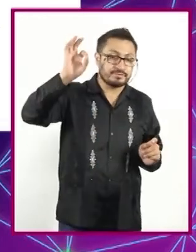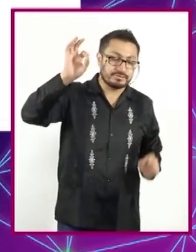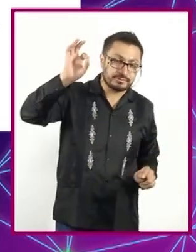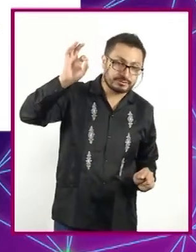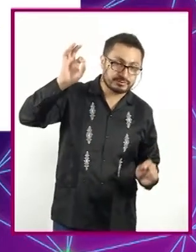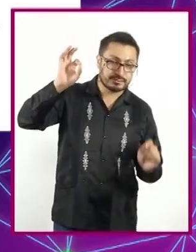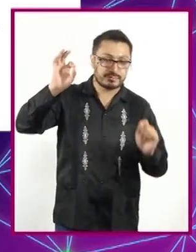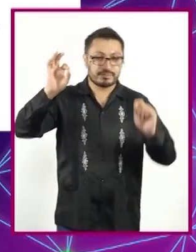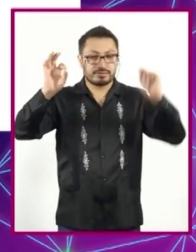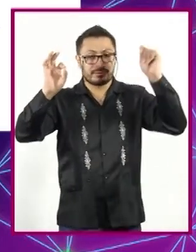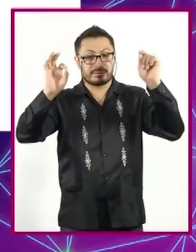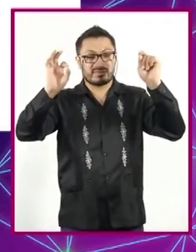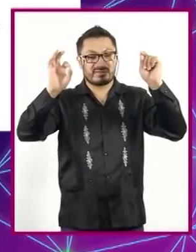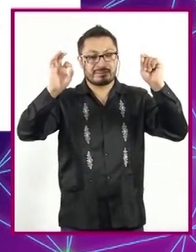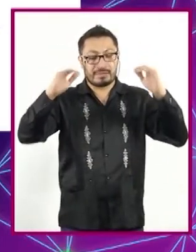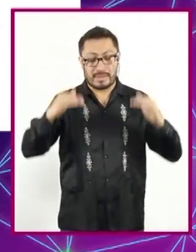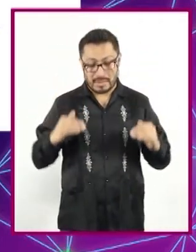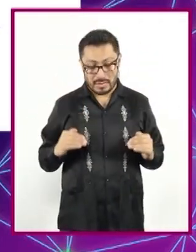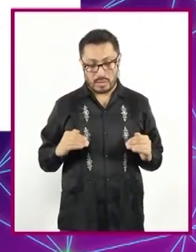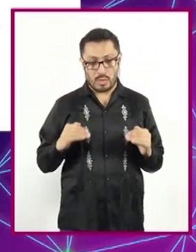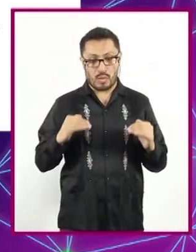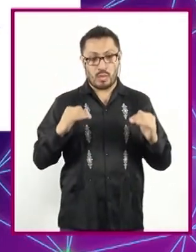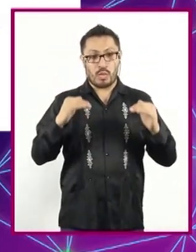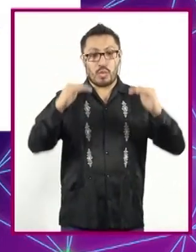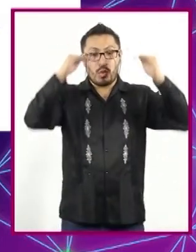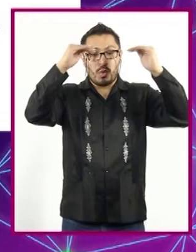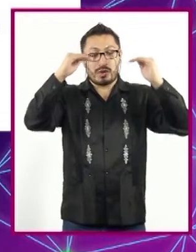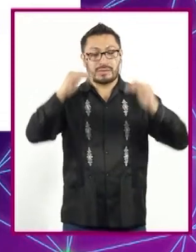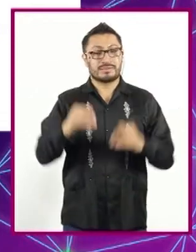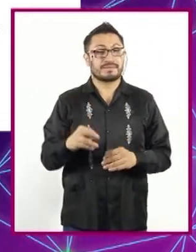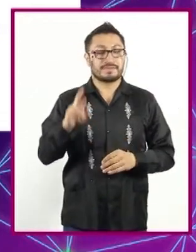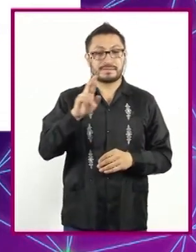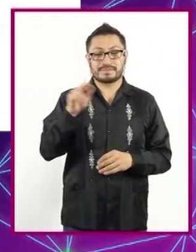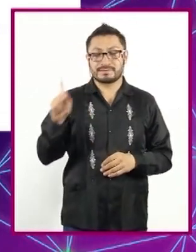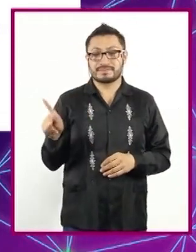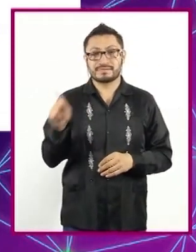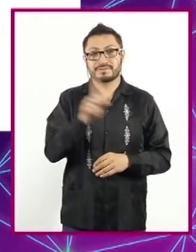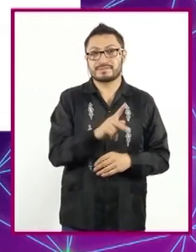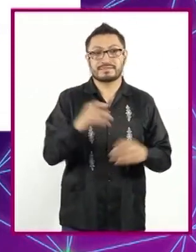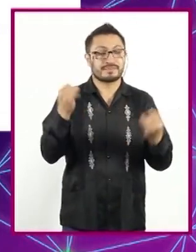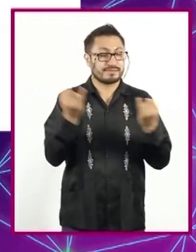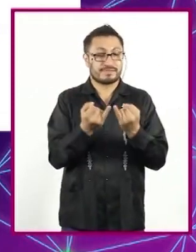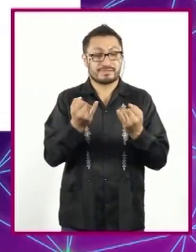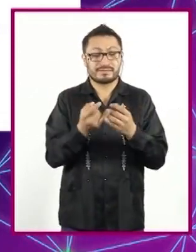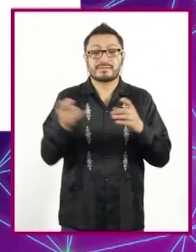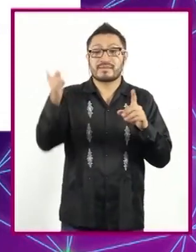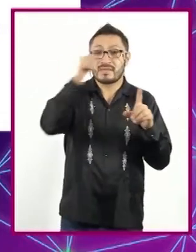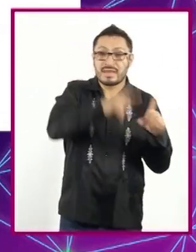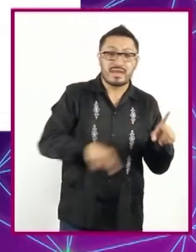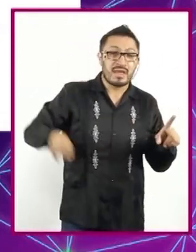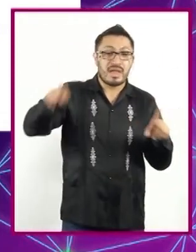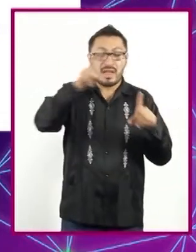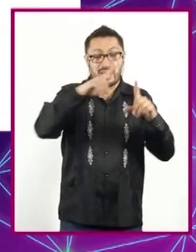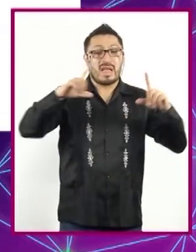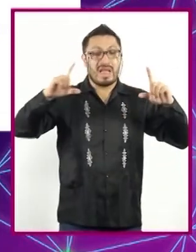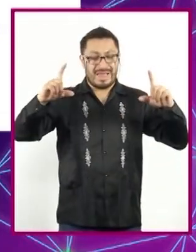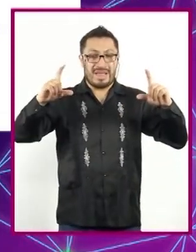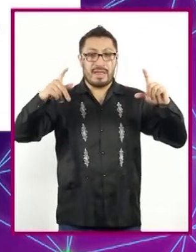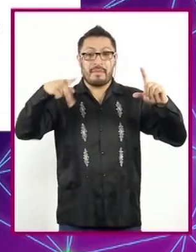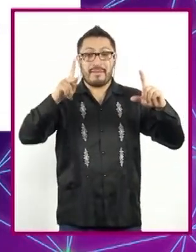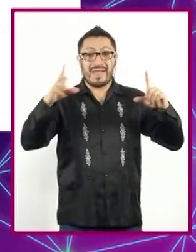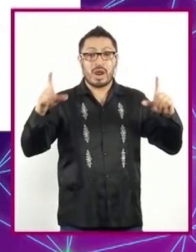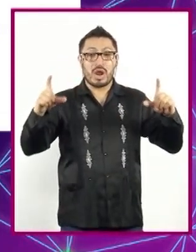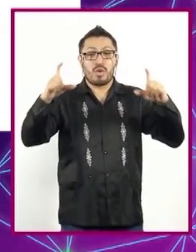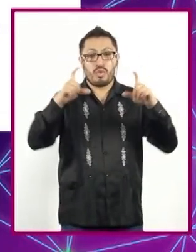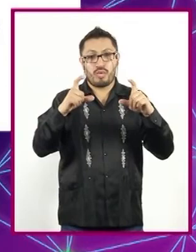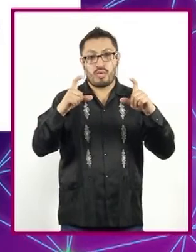plano hacia la parte superior. El resultado es muy similar, una circunferencia más pequeña que el